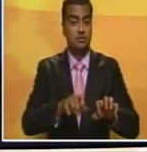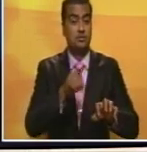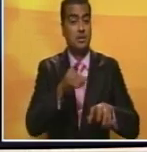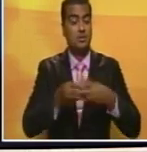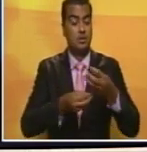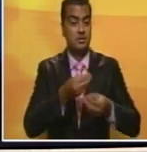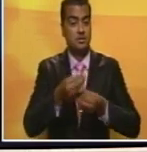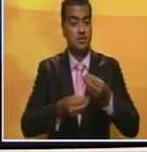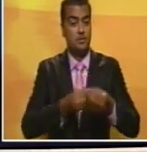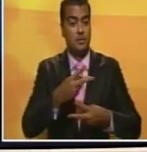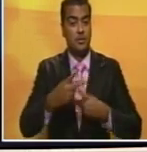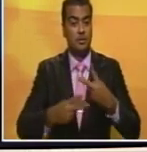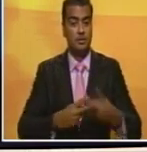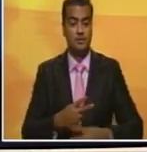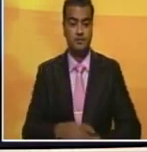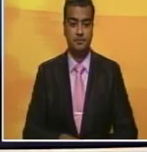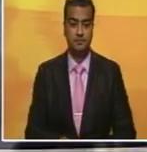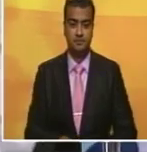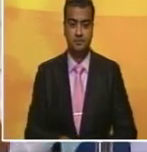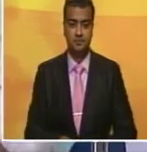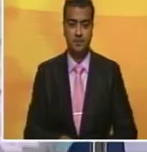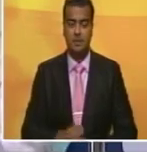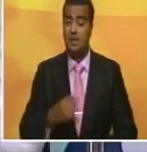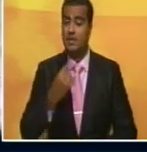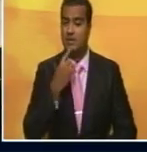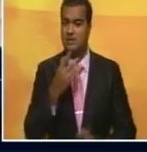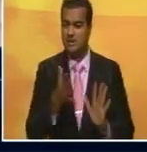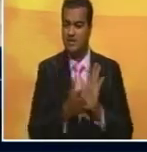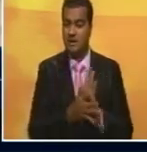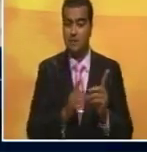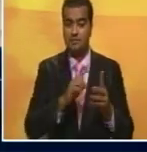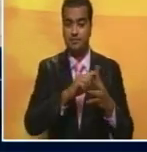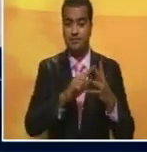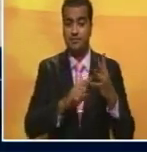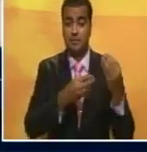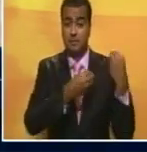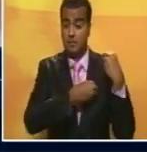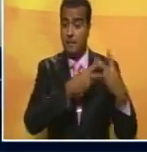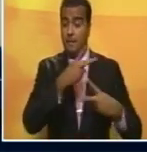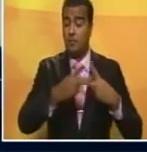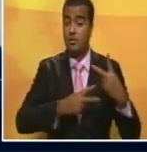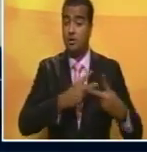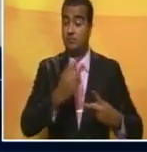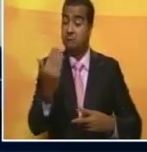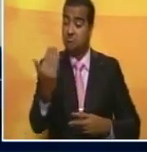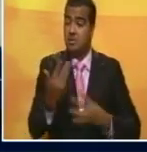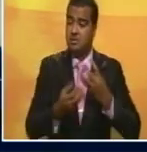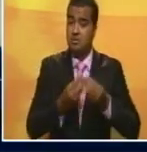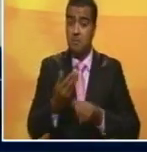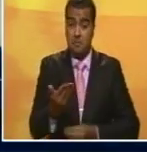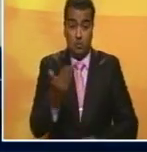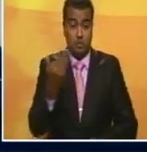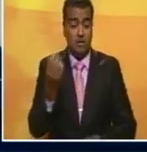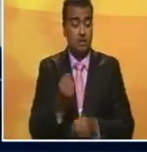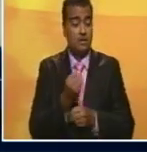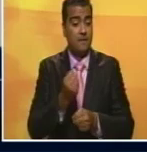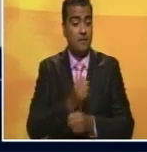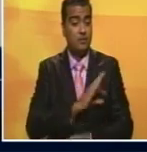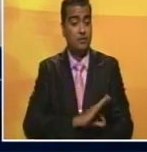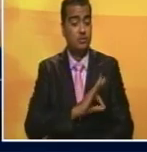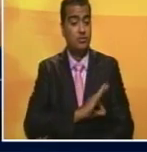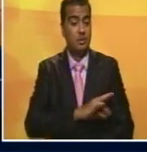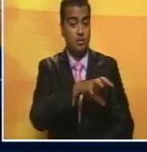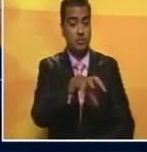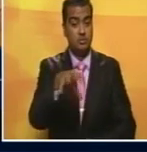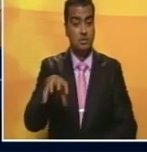esa organización política. Calzadilla dijo que se trata de dirigentes políticos quienes han venido haciendo un importante trabajo social en